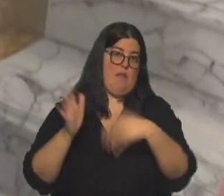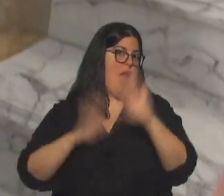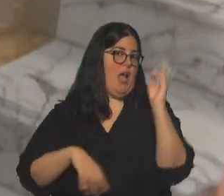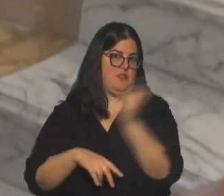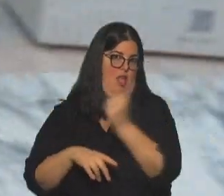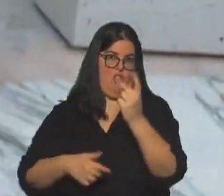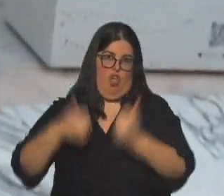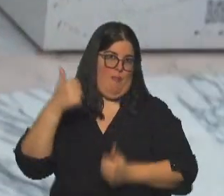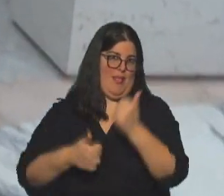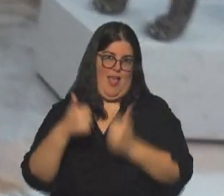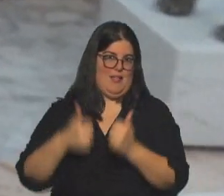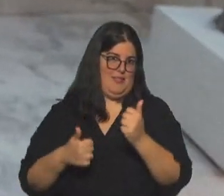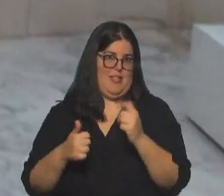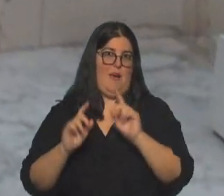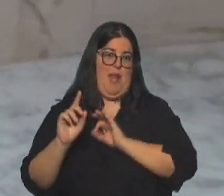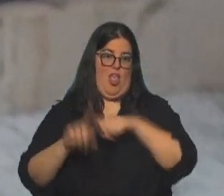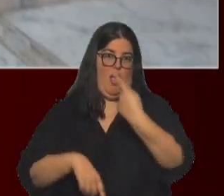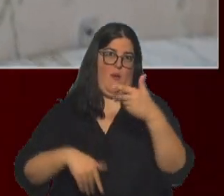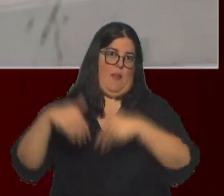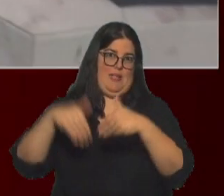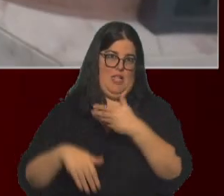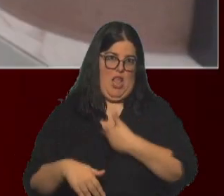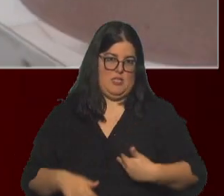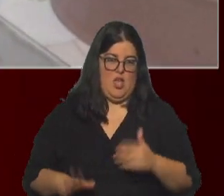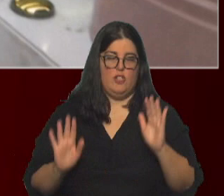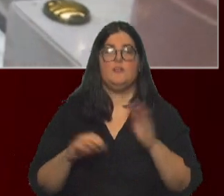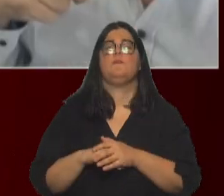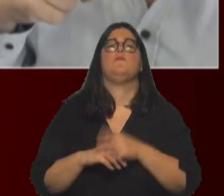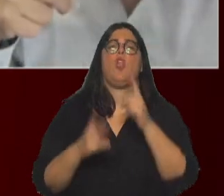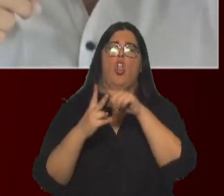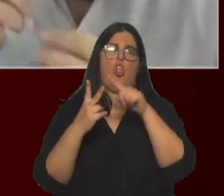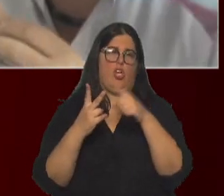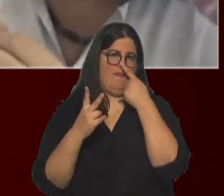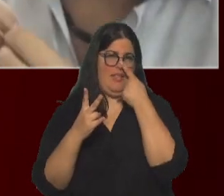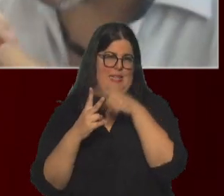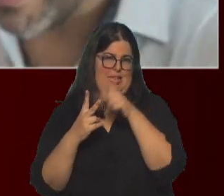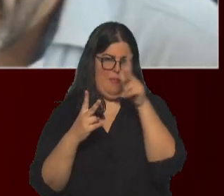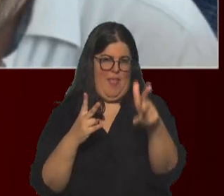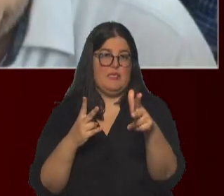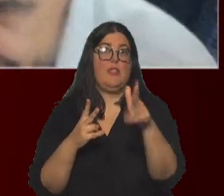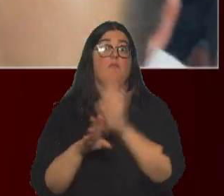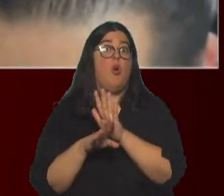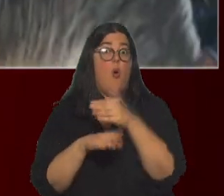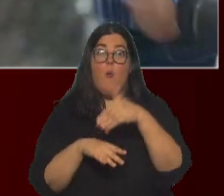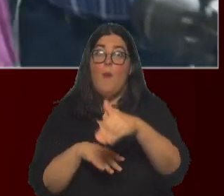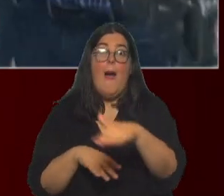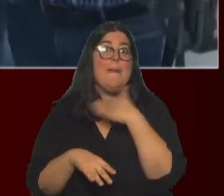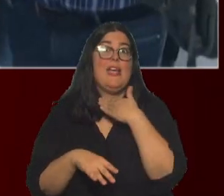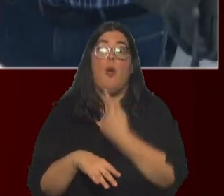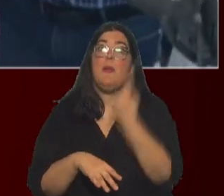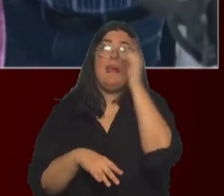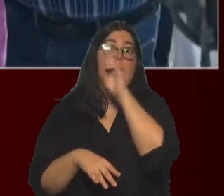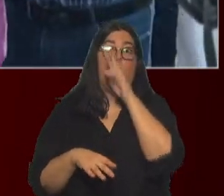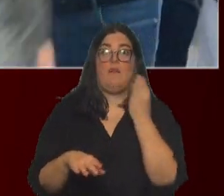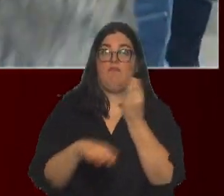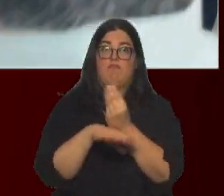competitividad, digamos, en las elecciones del año que viene. Un dato interesante, hay dos datos interesantes acá. Primero, que una mujer va a ser presidenta de México en un